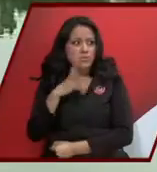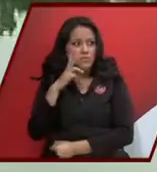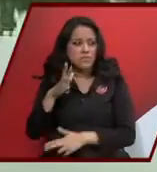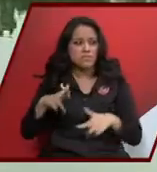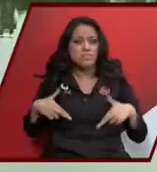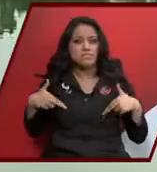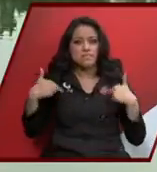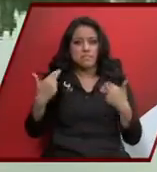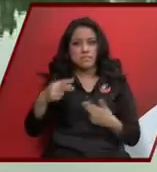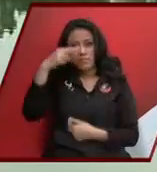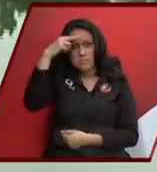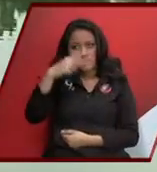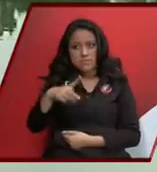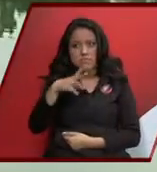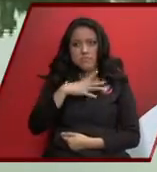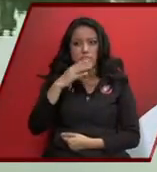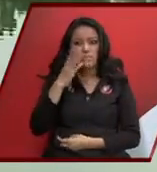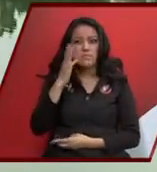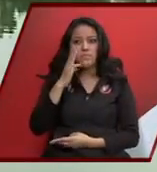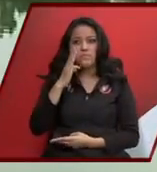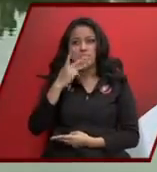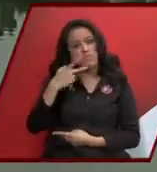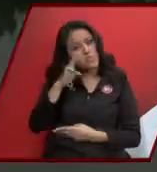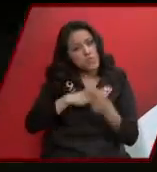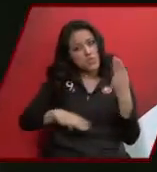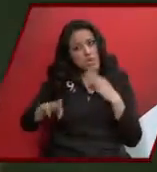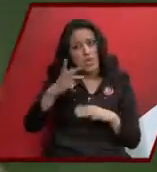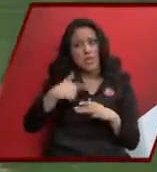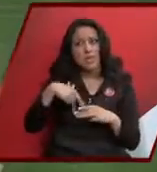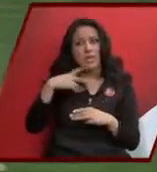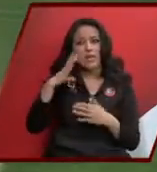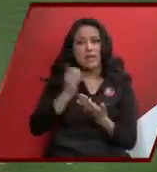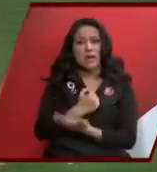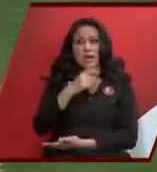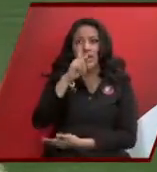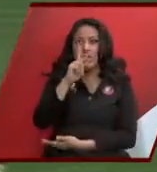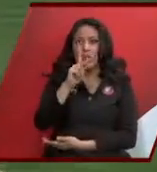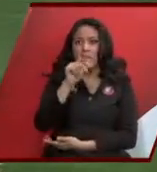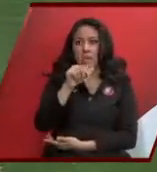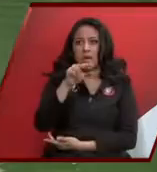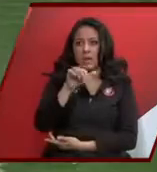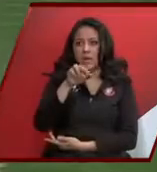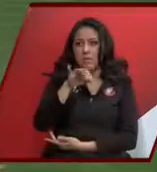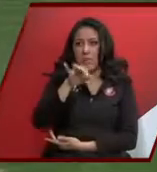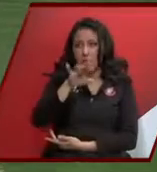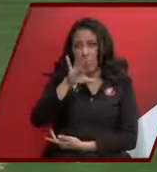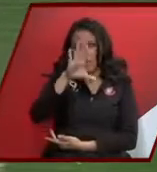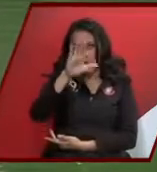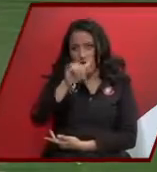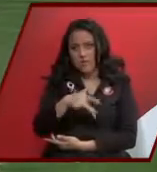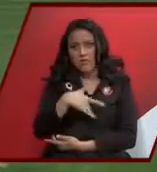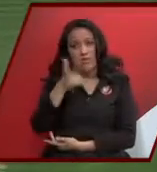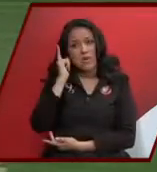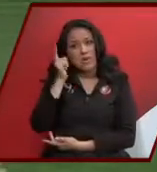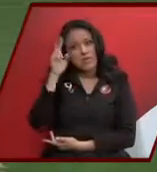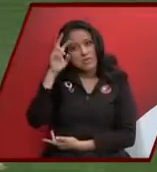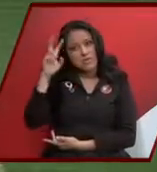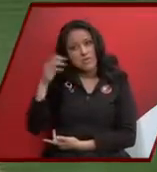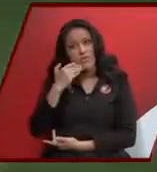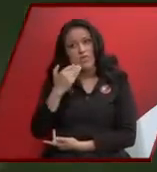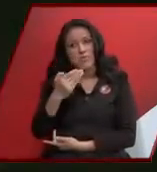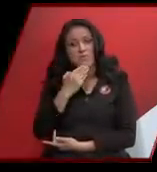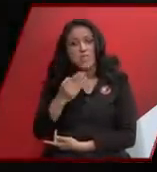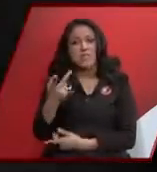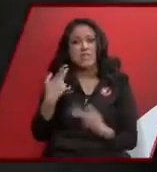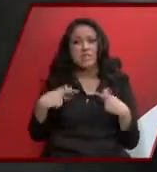México, y ya sea en mundiales o en campeonato panamericano. Y pues, la verdad sería un gran sueño para mí. Lanzar la